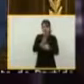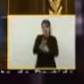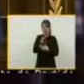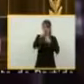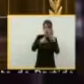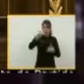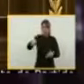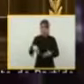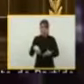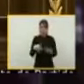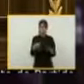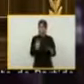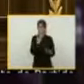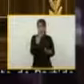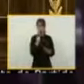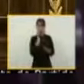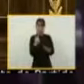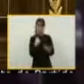O prometer cosas